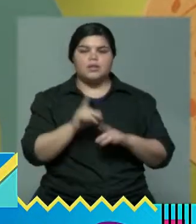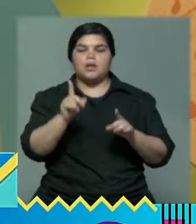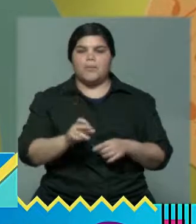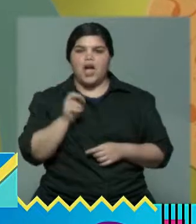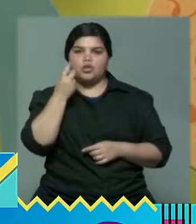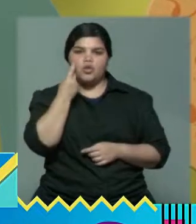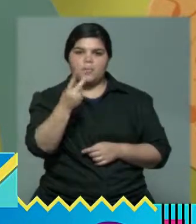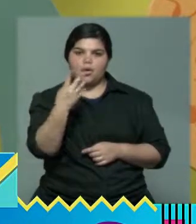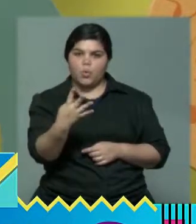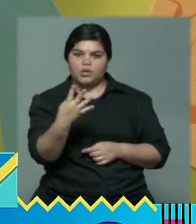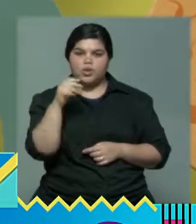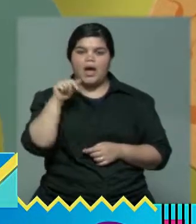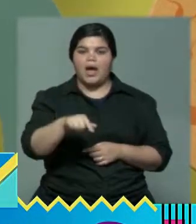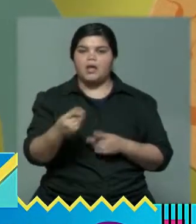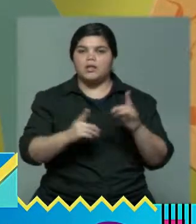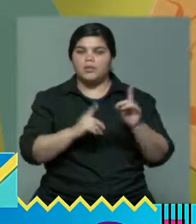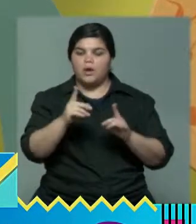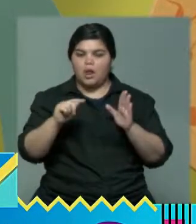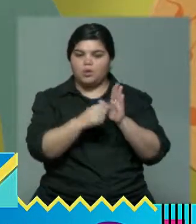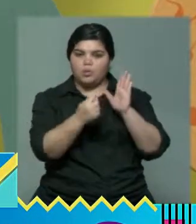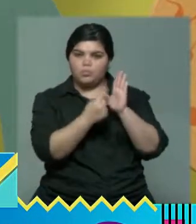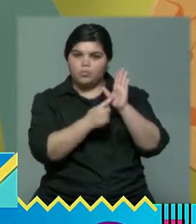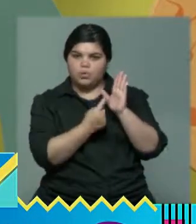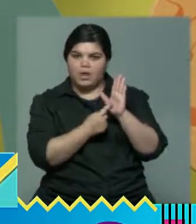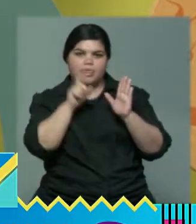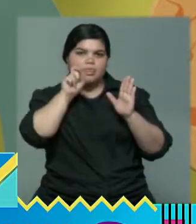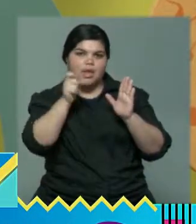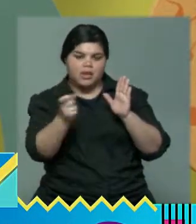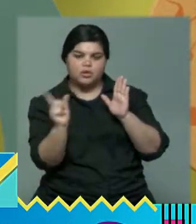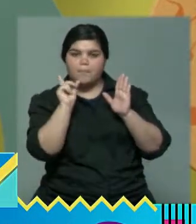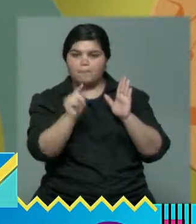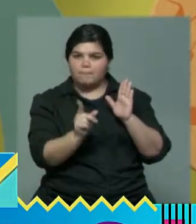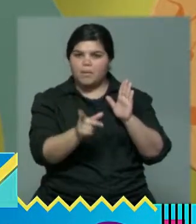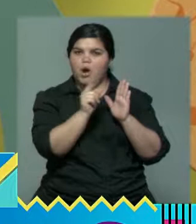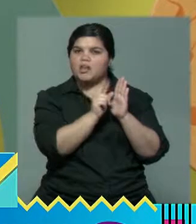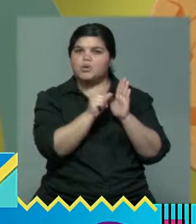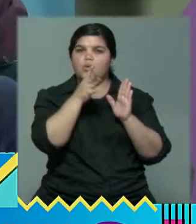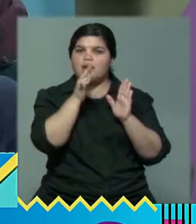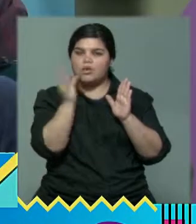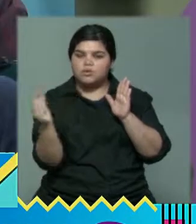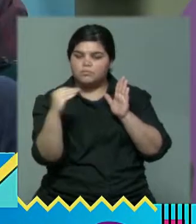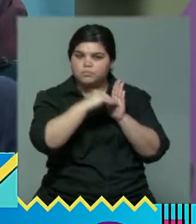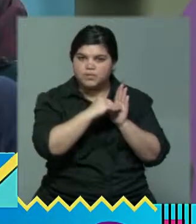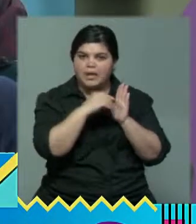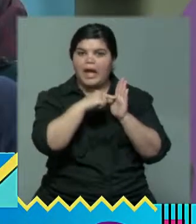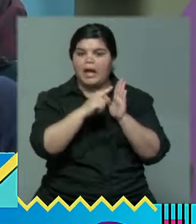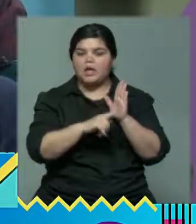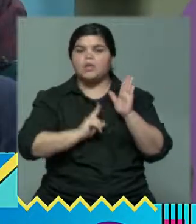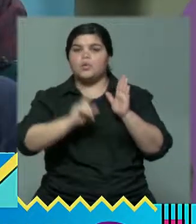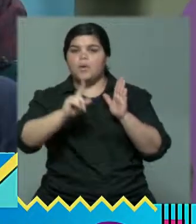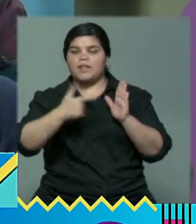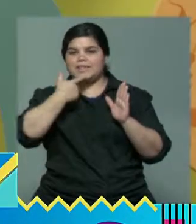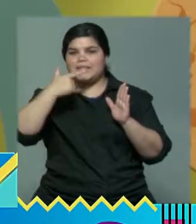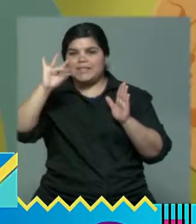modificó incorporando esta nómina de delitos que se encuentran en el mismo artículo 14, en donde hay una selección por parte del